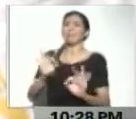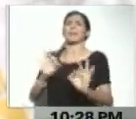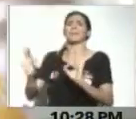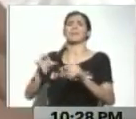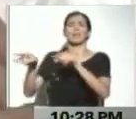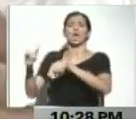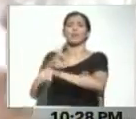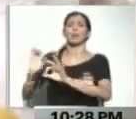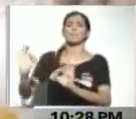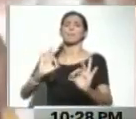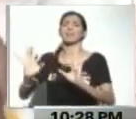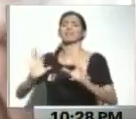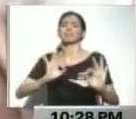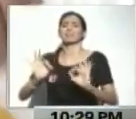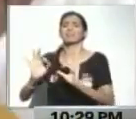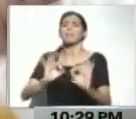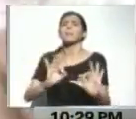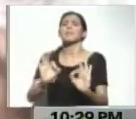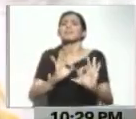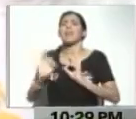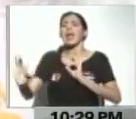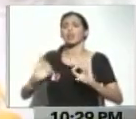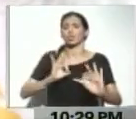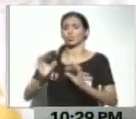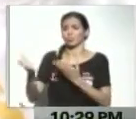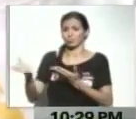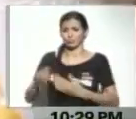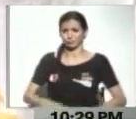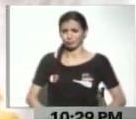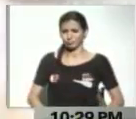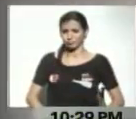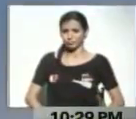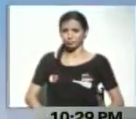la mayoría nada pasó. Eso es un montaje hecho por el propio gobierno y así lo denuncio.